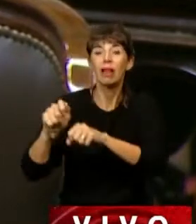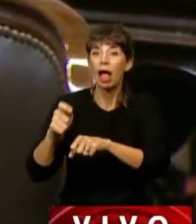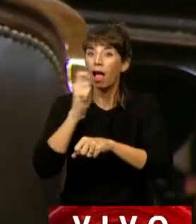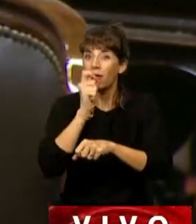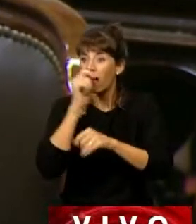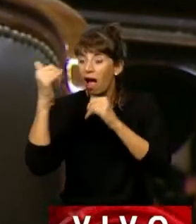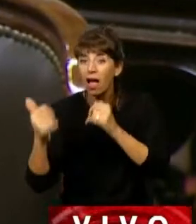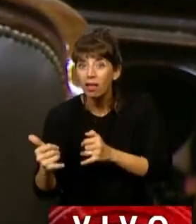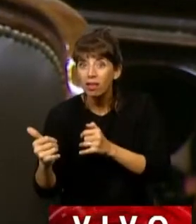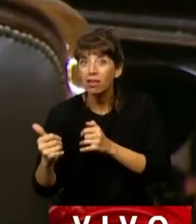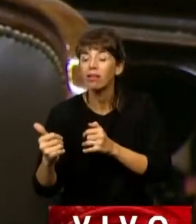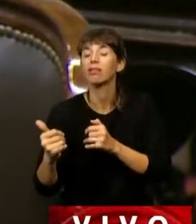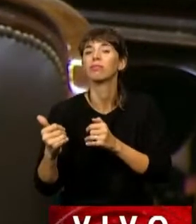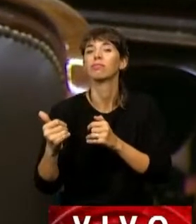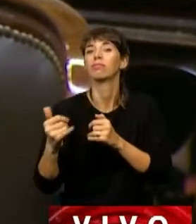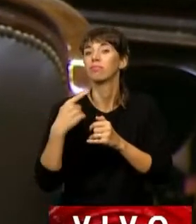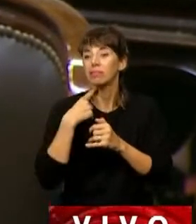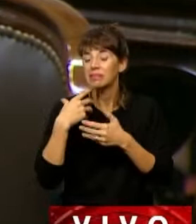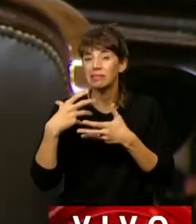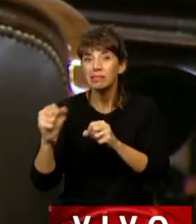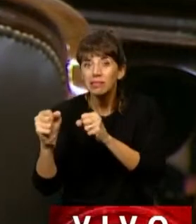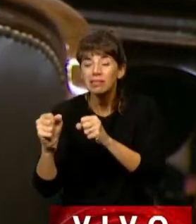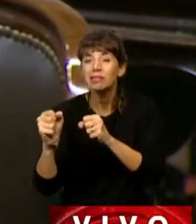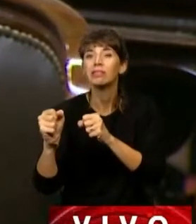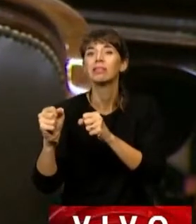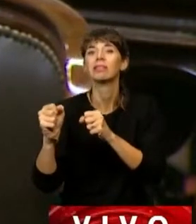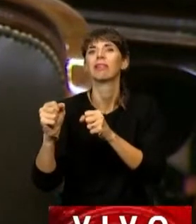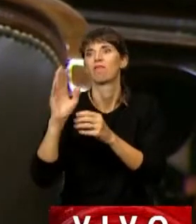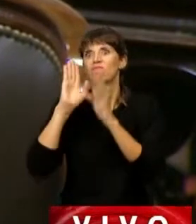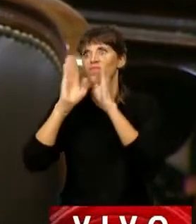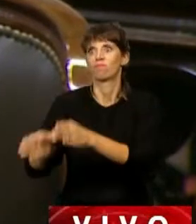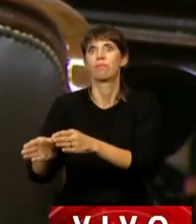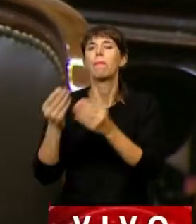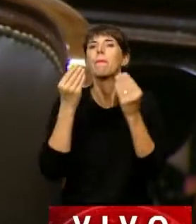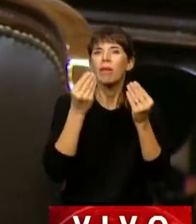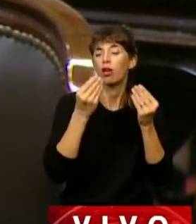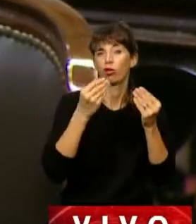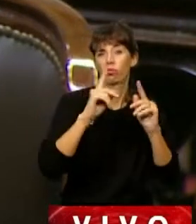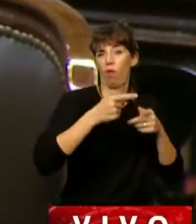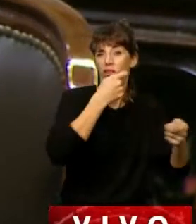marihuana, pero sin embargo el narcotráfico sigue creciendo en nuestro país.